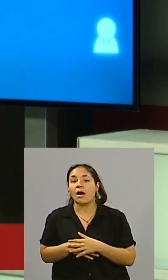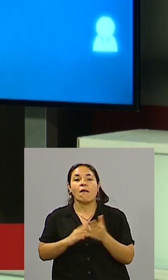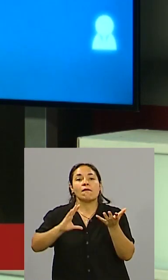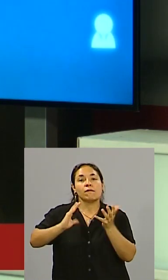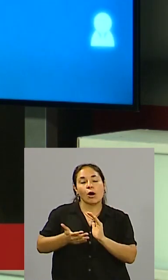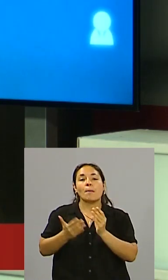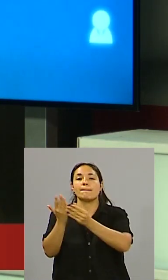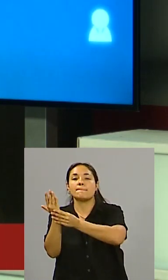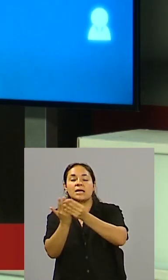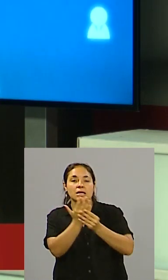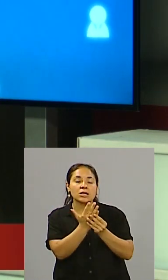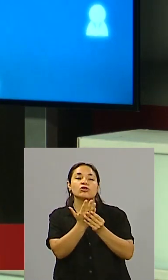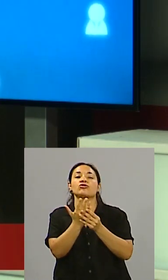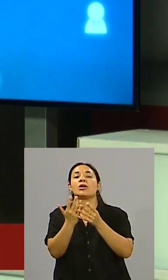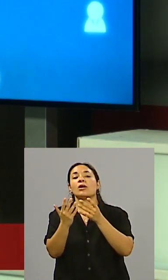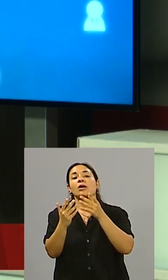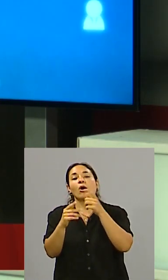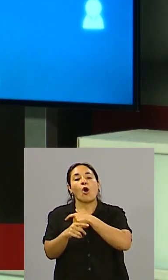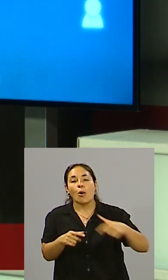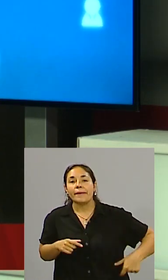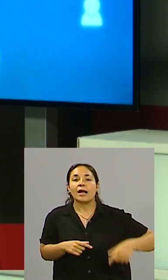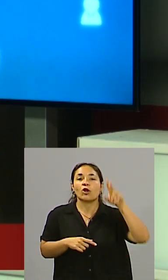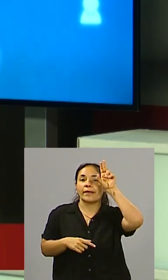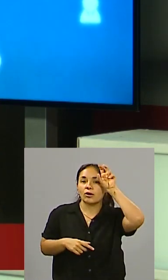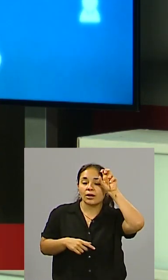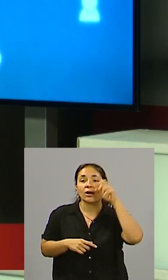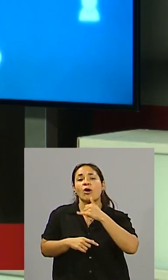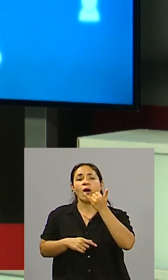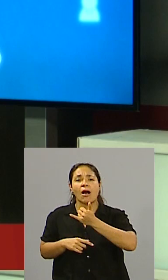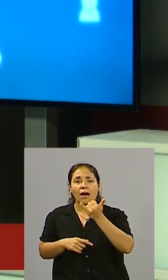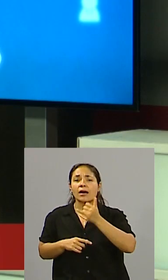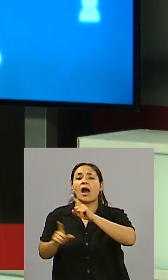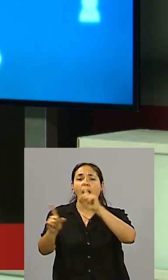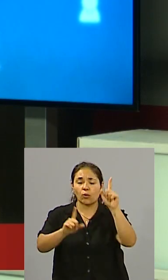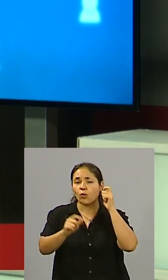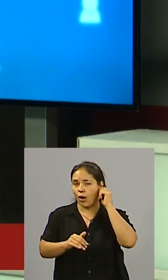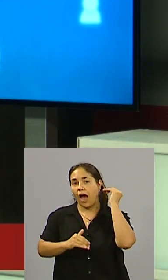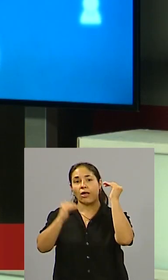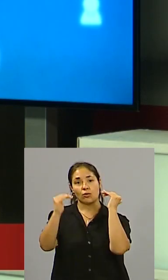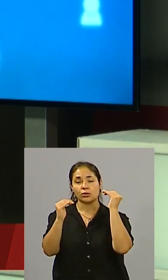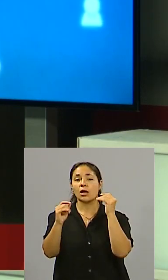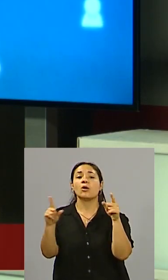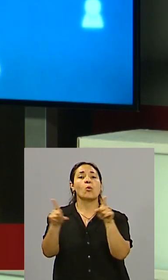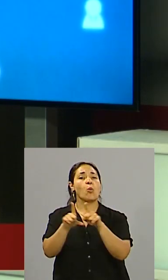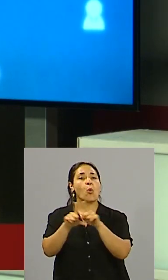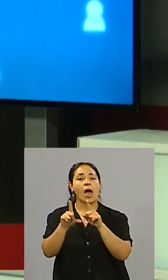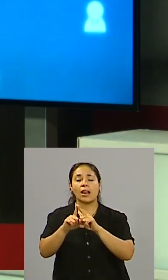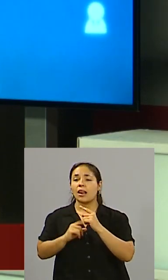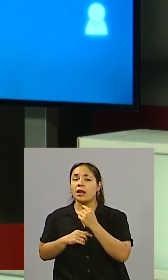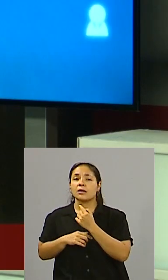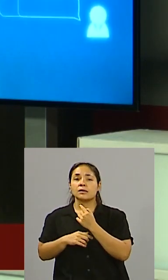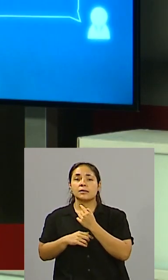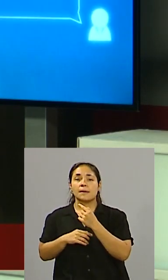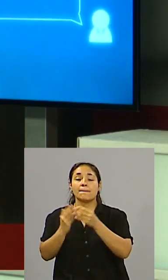iba a organizar el gobierno de Alfredo Cornejo. Obviamente hay algunas personas que tienen algunos años más, pero hablaban mucho de lo técnico que tenía cada uno de